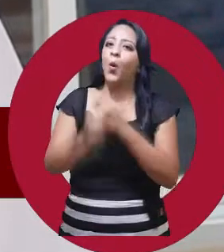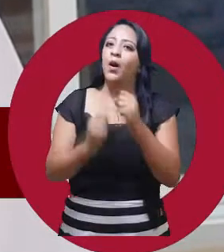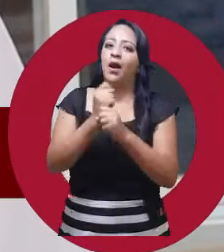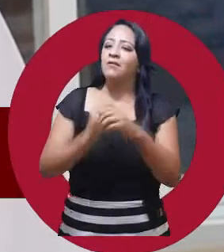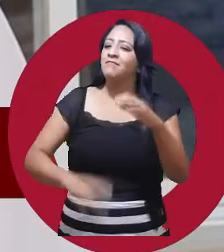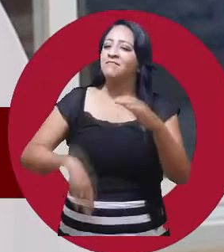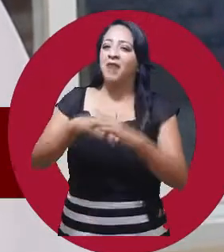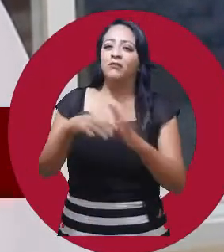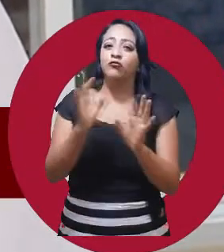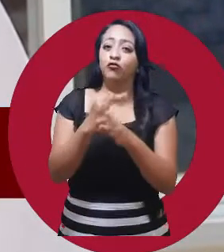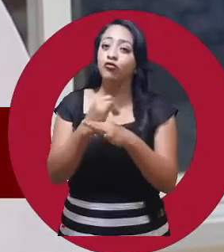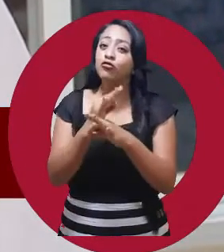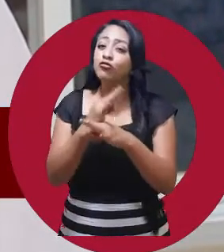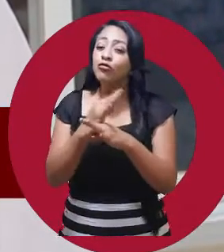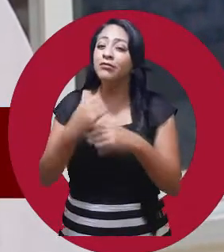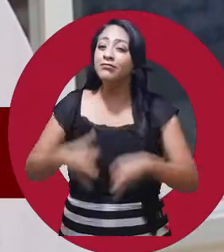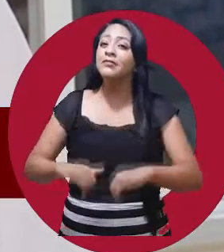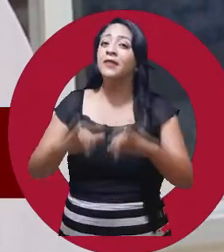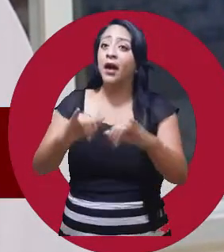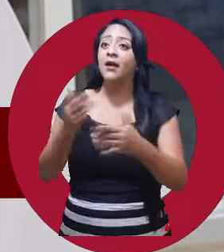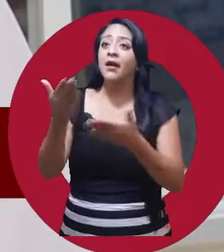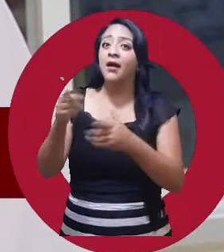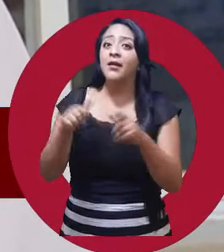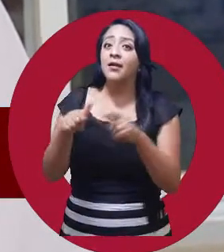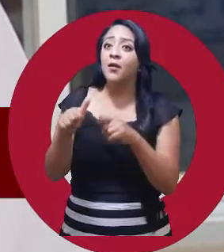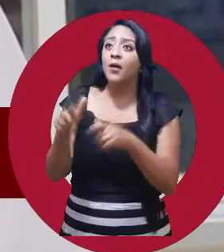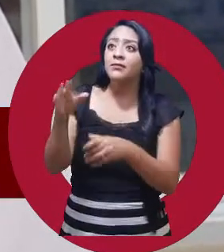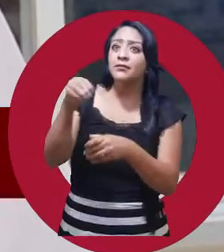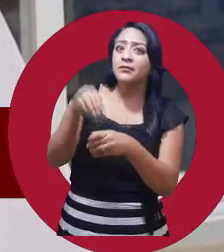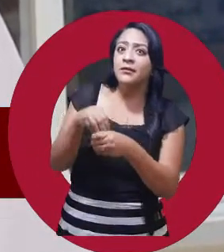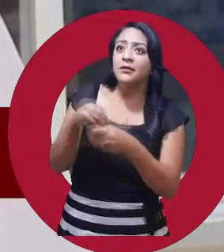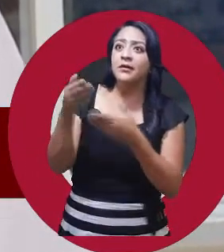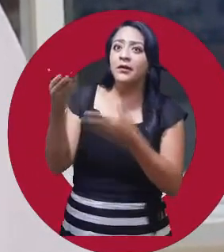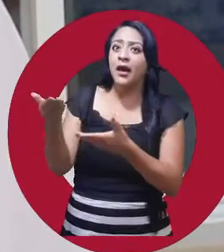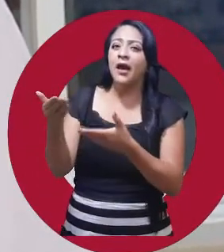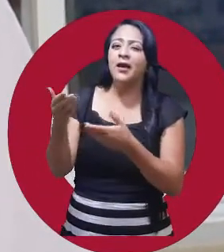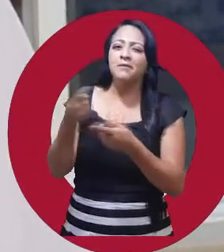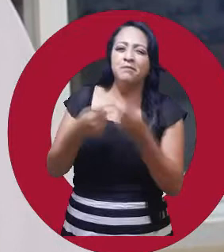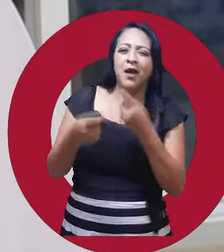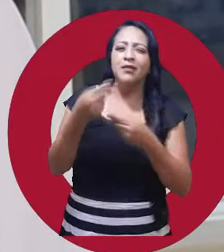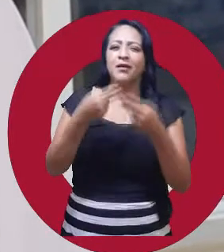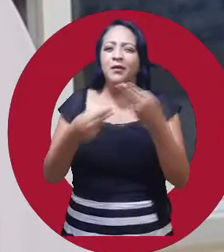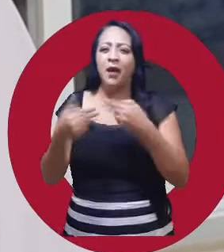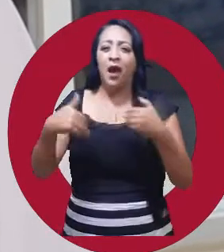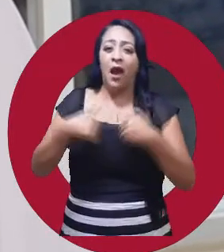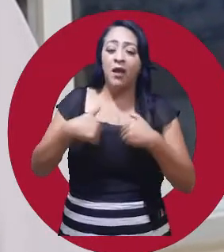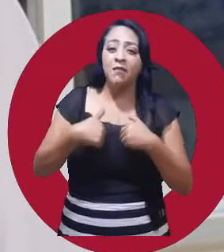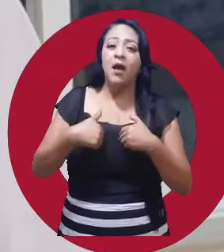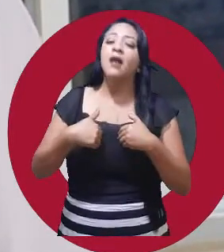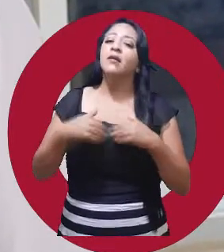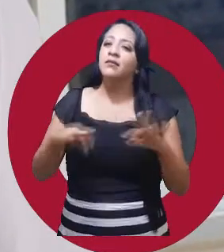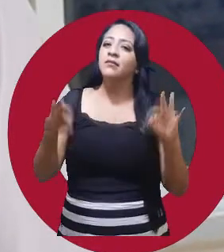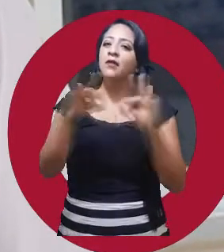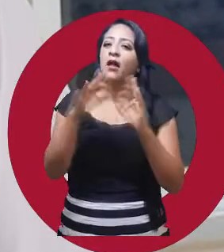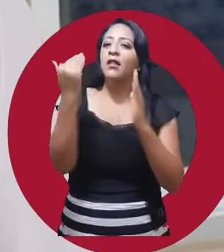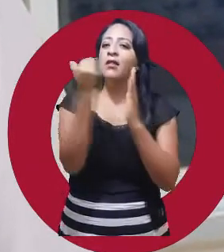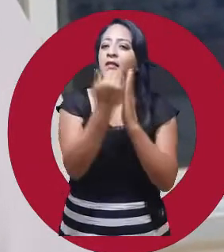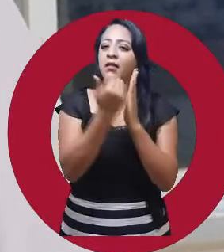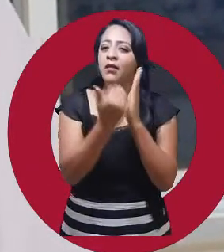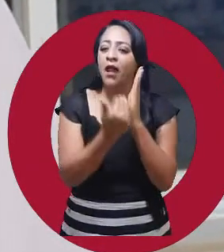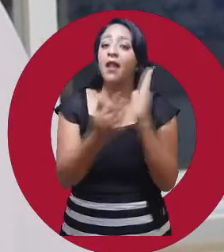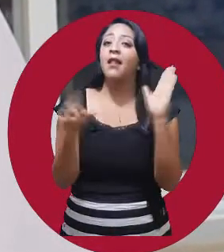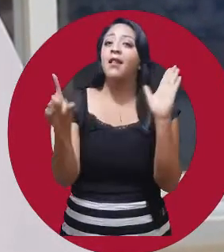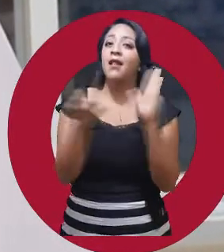lo cual acredita que el centro de... en este caso de comercialización, esté bajo las